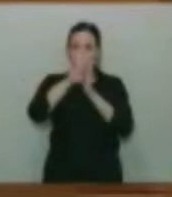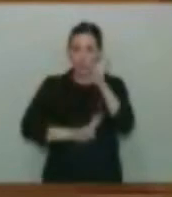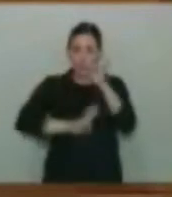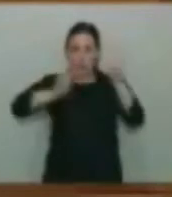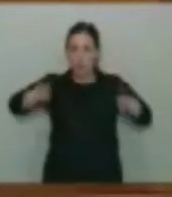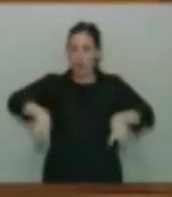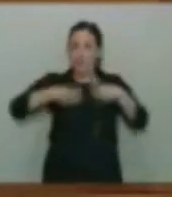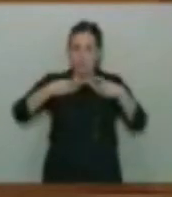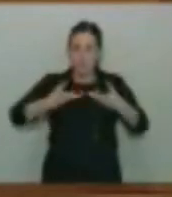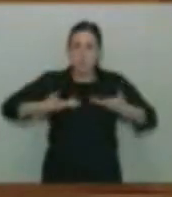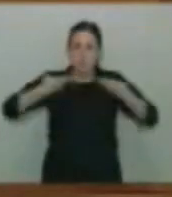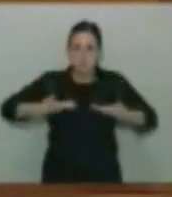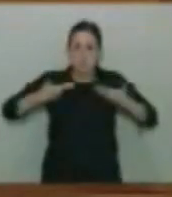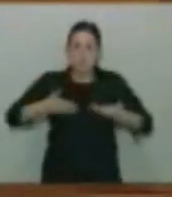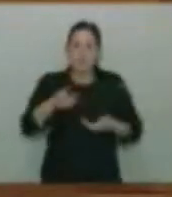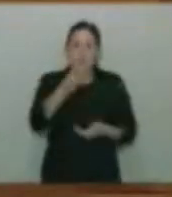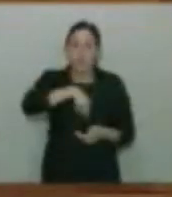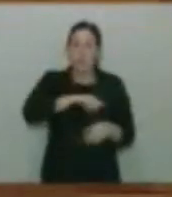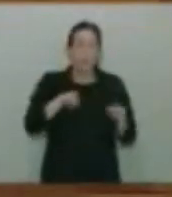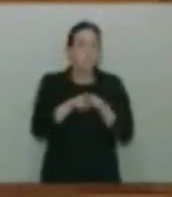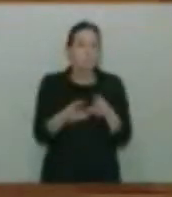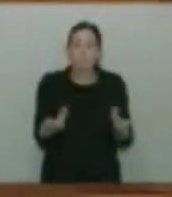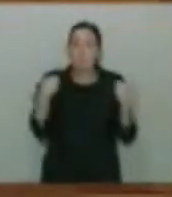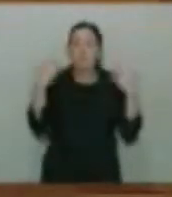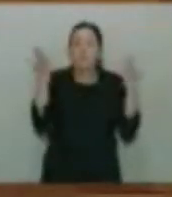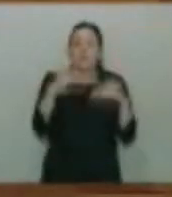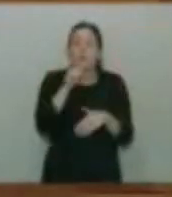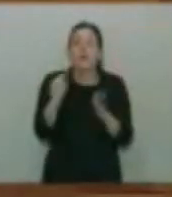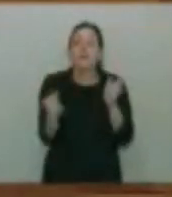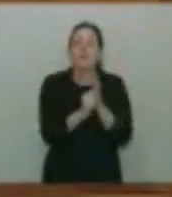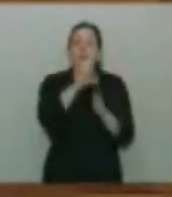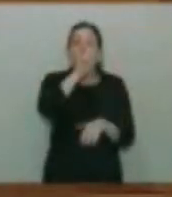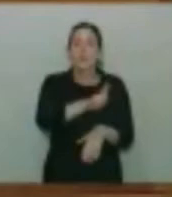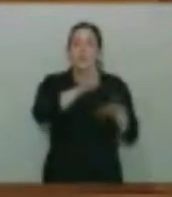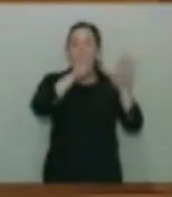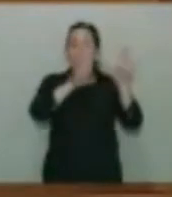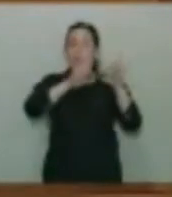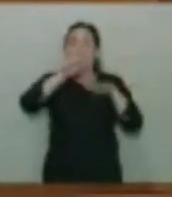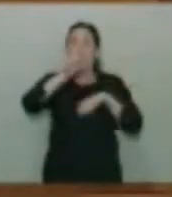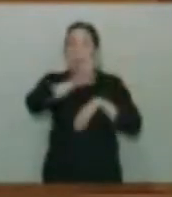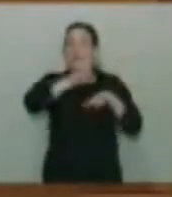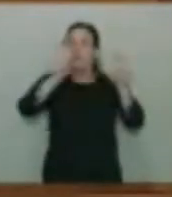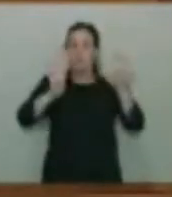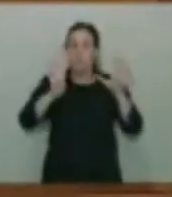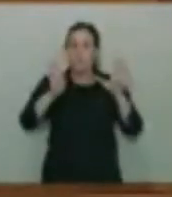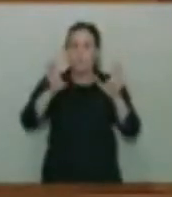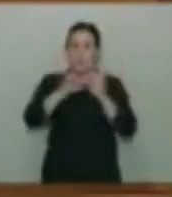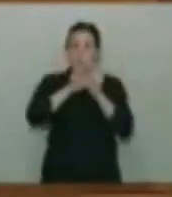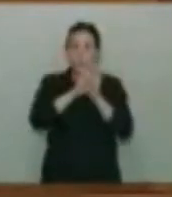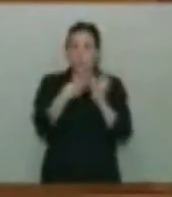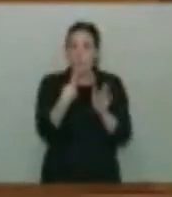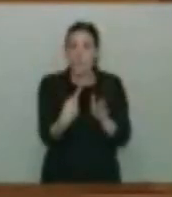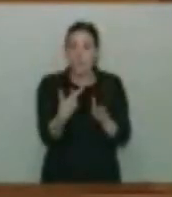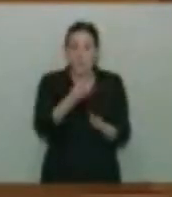miren, como ya saben, para eso nosotros no tenemos competencia, porque el artículo 141 de la Constitución así lo dice. Y nosotros, UPyD, nuestro